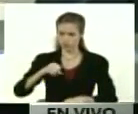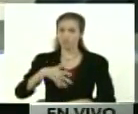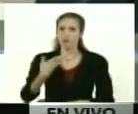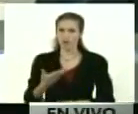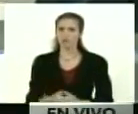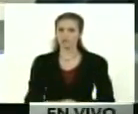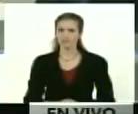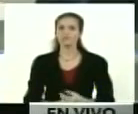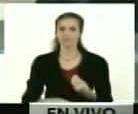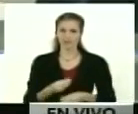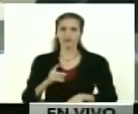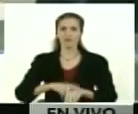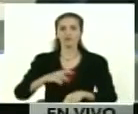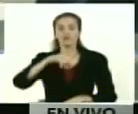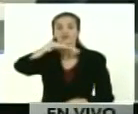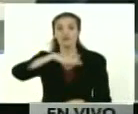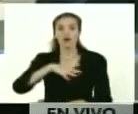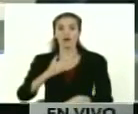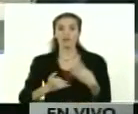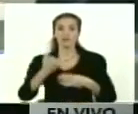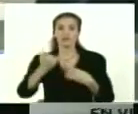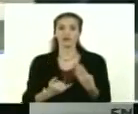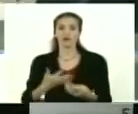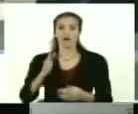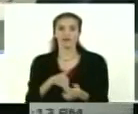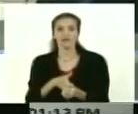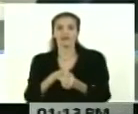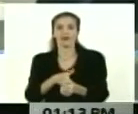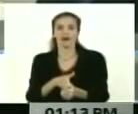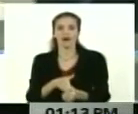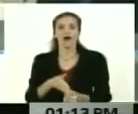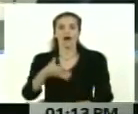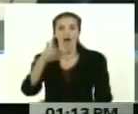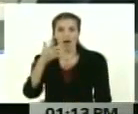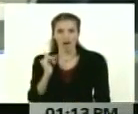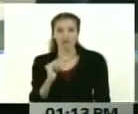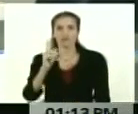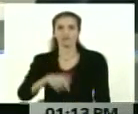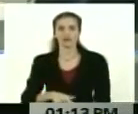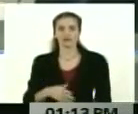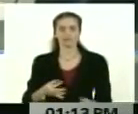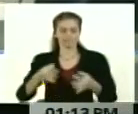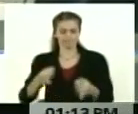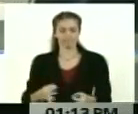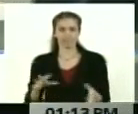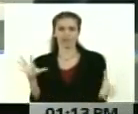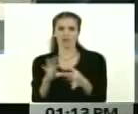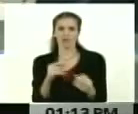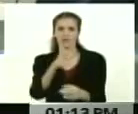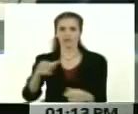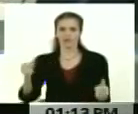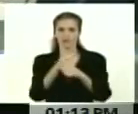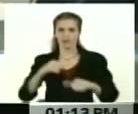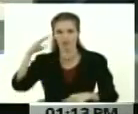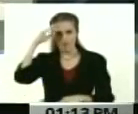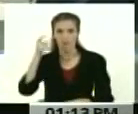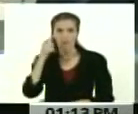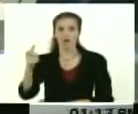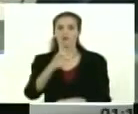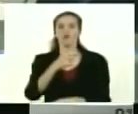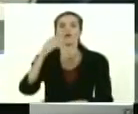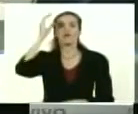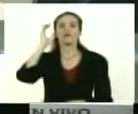porque se está dando el momento histórico, tenemos el proyecto, tenemos el liderazgo, tenemos el embrión de la Unión Cívico-Militar, tenemos un pueblo